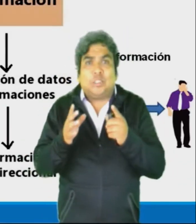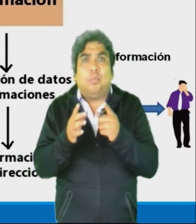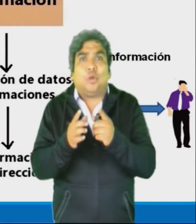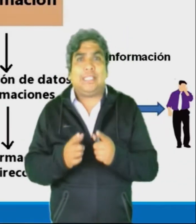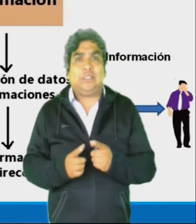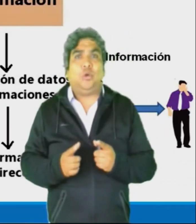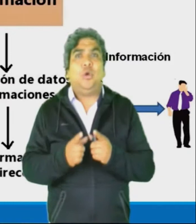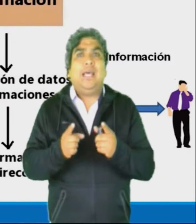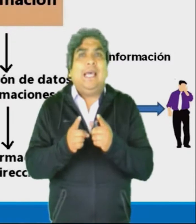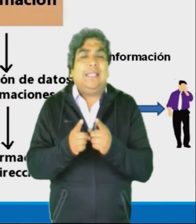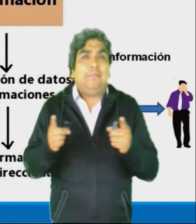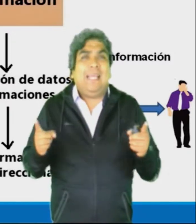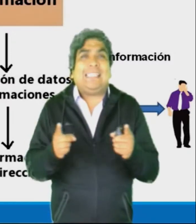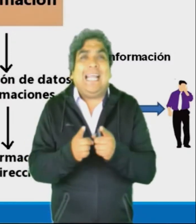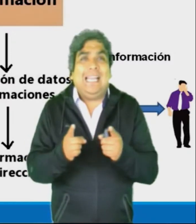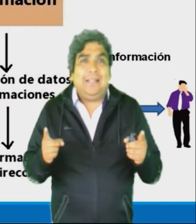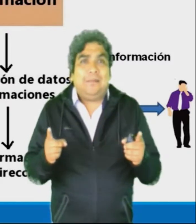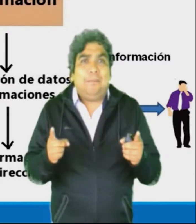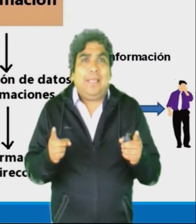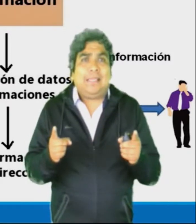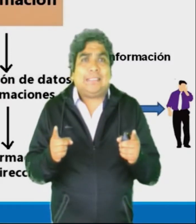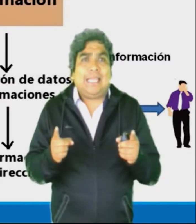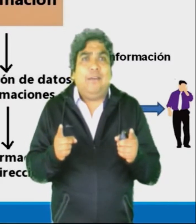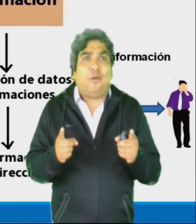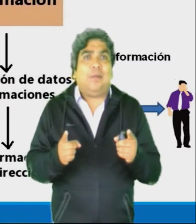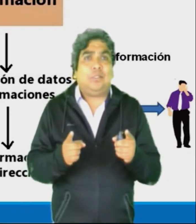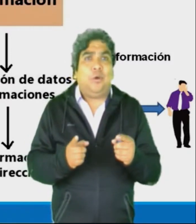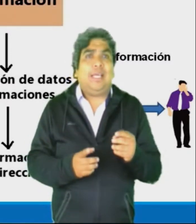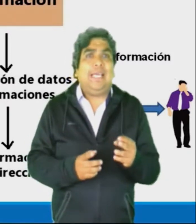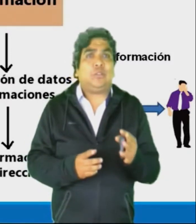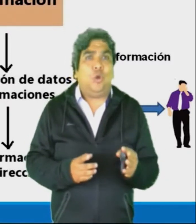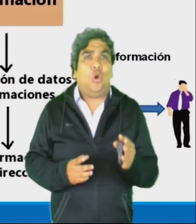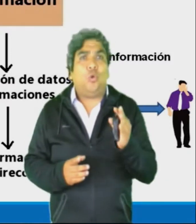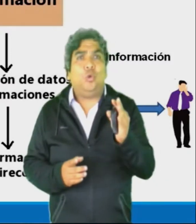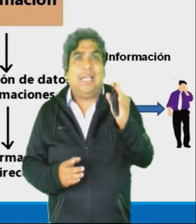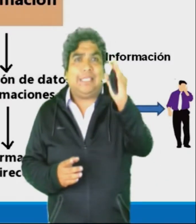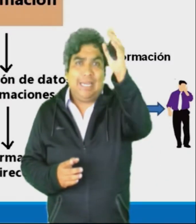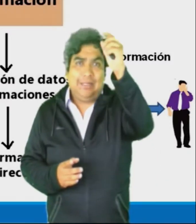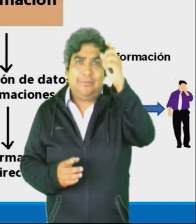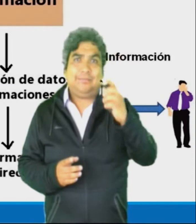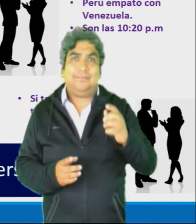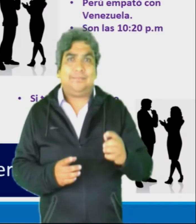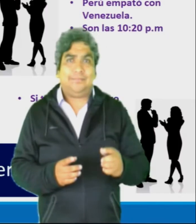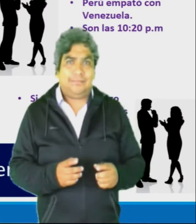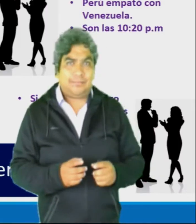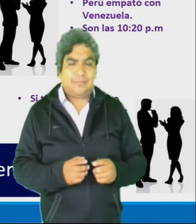comunicación es un proceso bilateral, mientras que la información es solo unilateral.